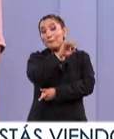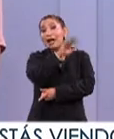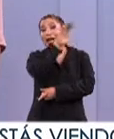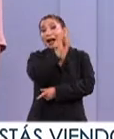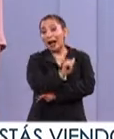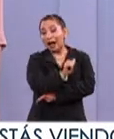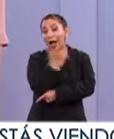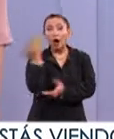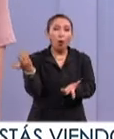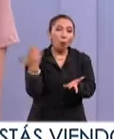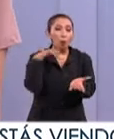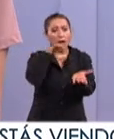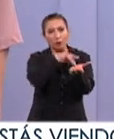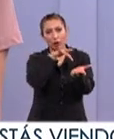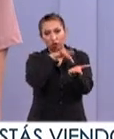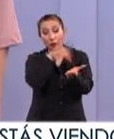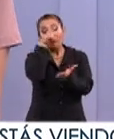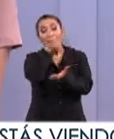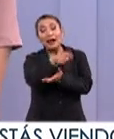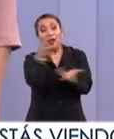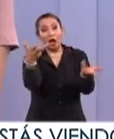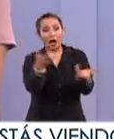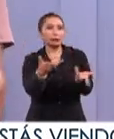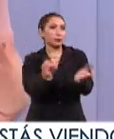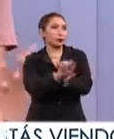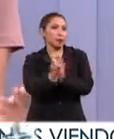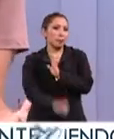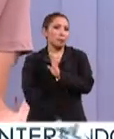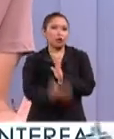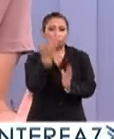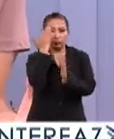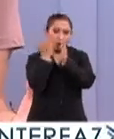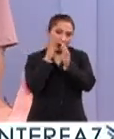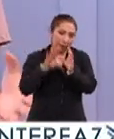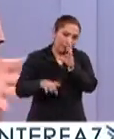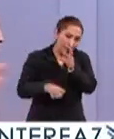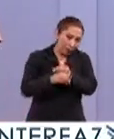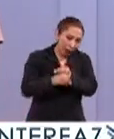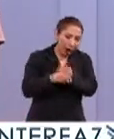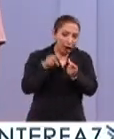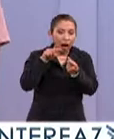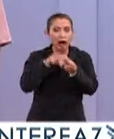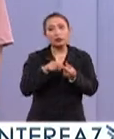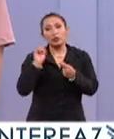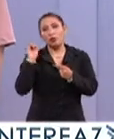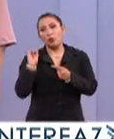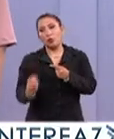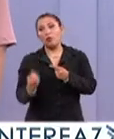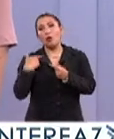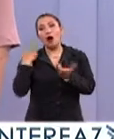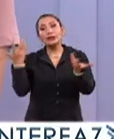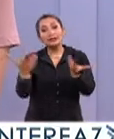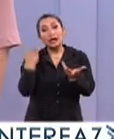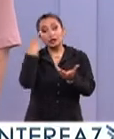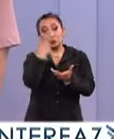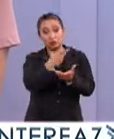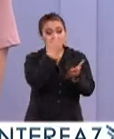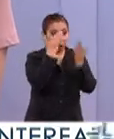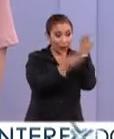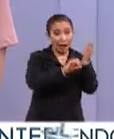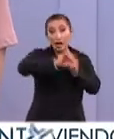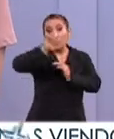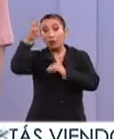beca, a un apoyo, para poder ya sea completar sus estudios y también para poder realizar parte de sus estudios